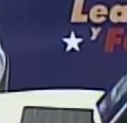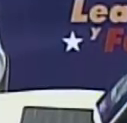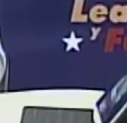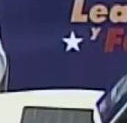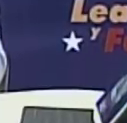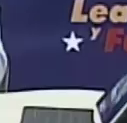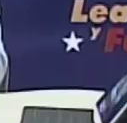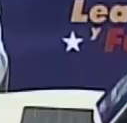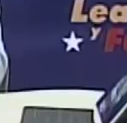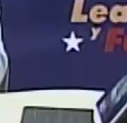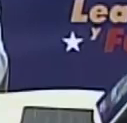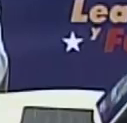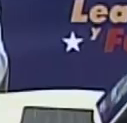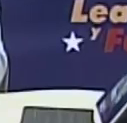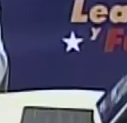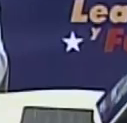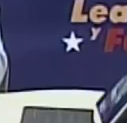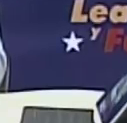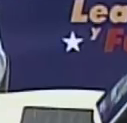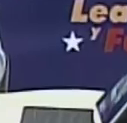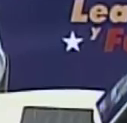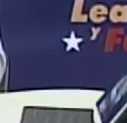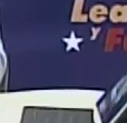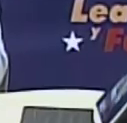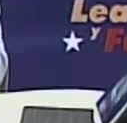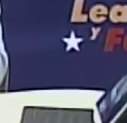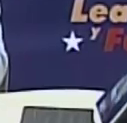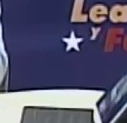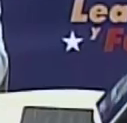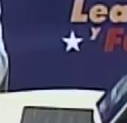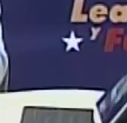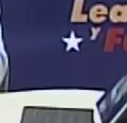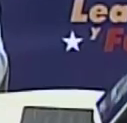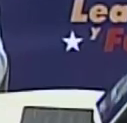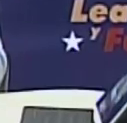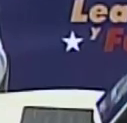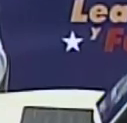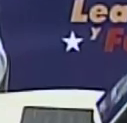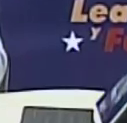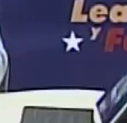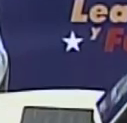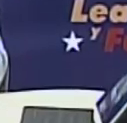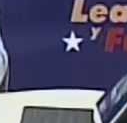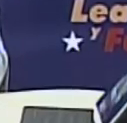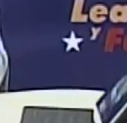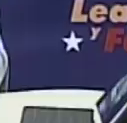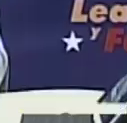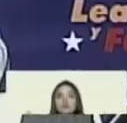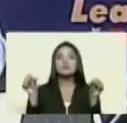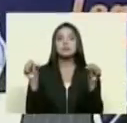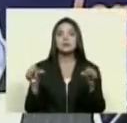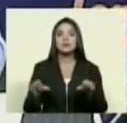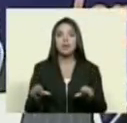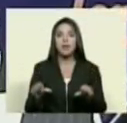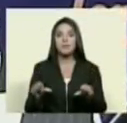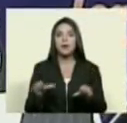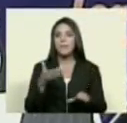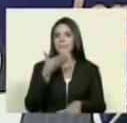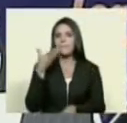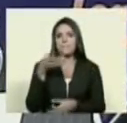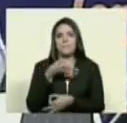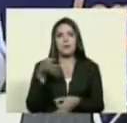Electoral, que cada día da más muestras de perfeccionamiento de un sistema que es